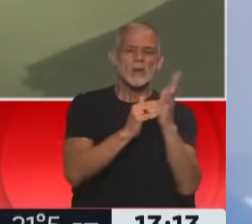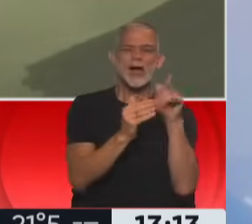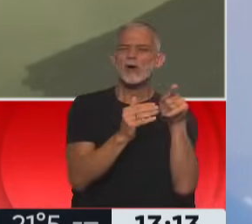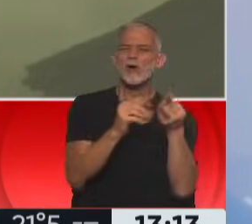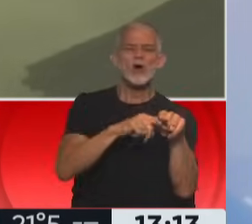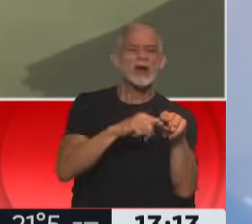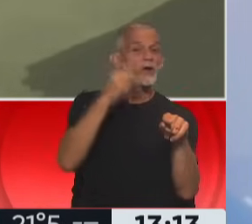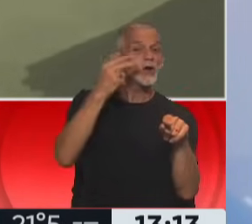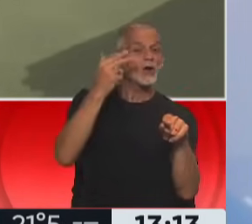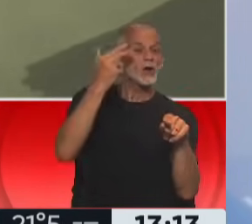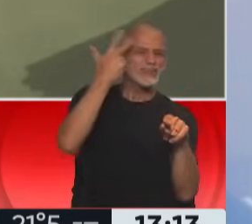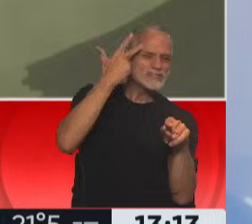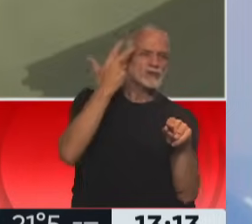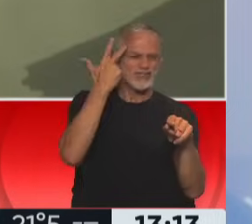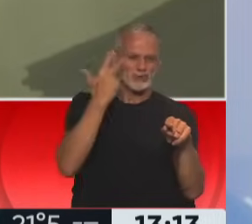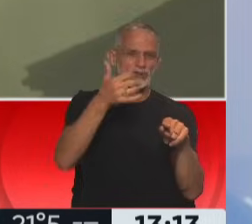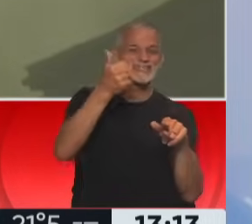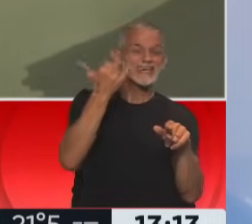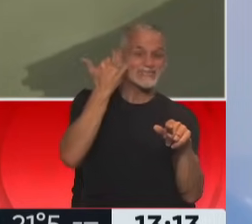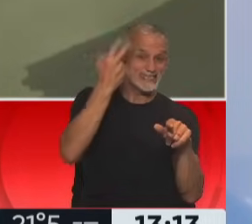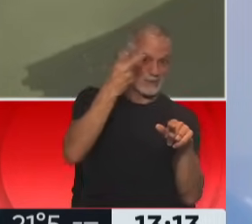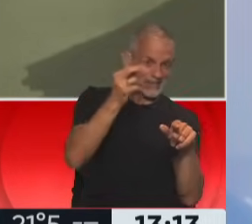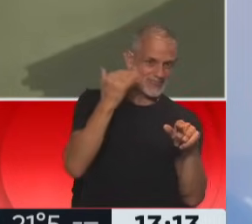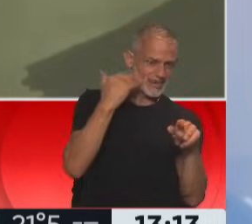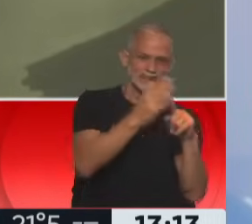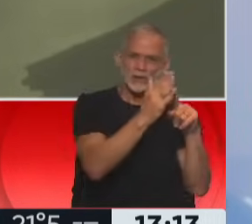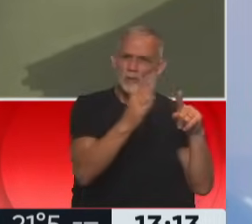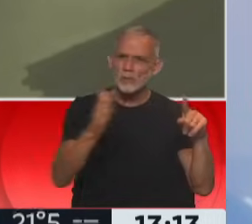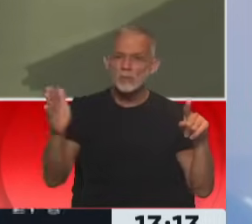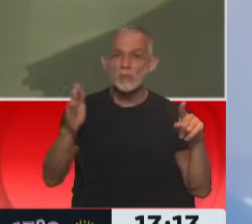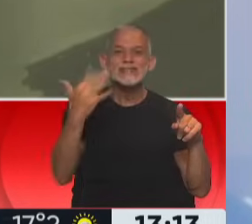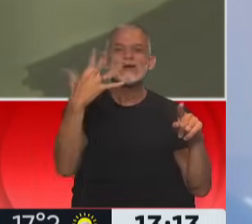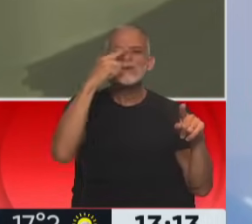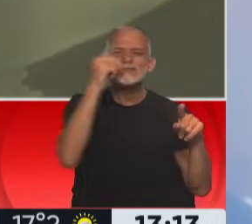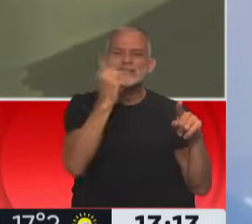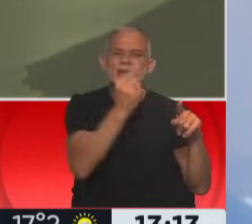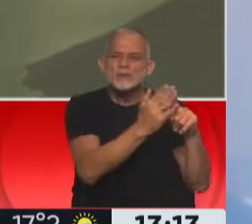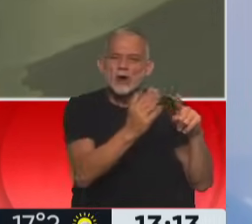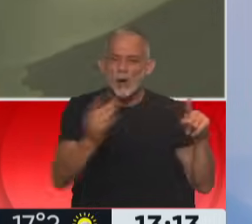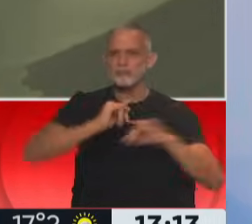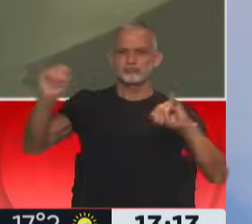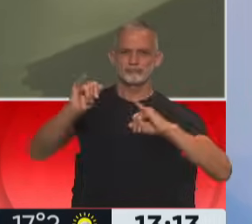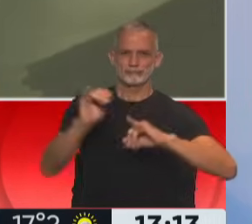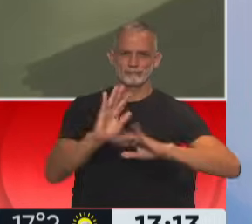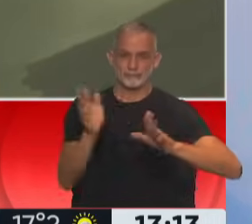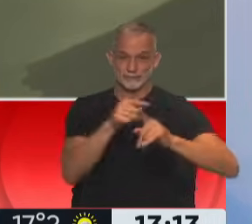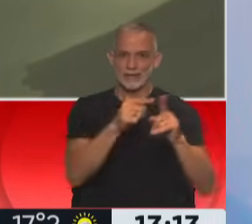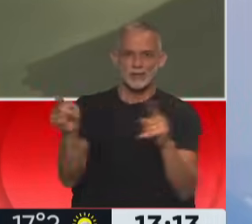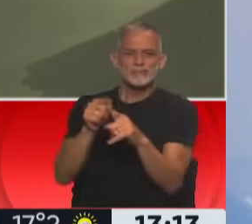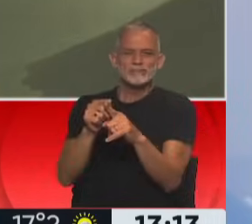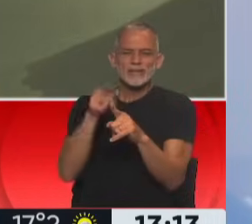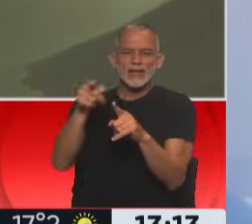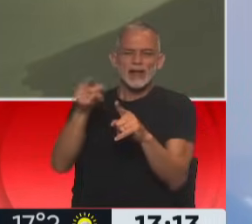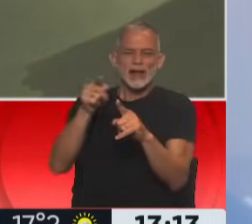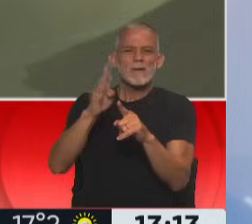las 18:18 y el Habemus Papam se oyó 57 minutos después. En 2005, la elección de